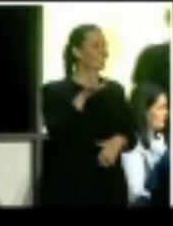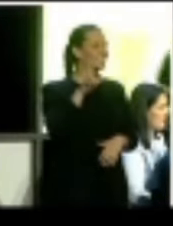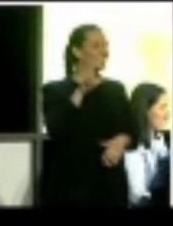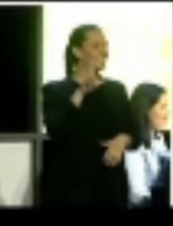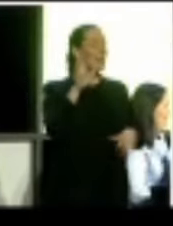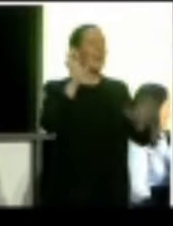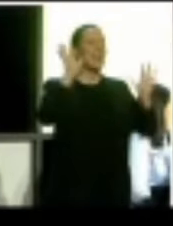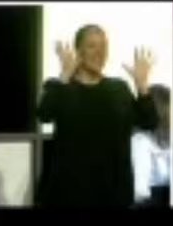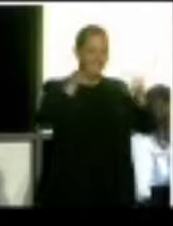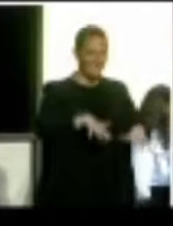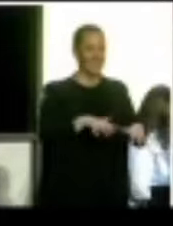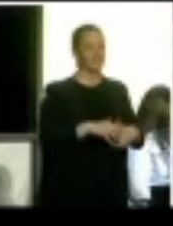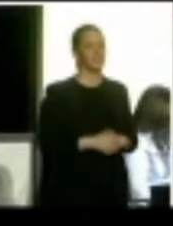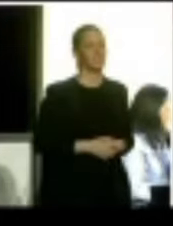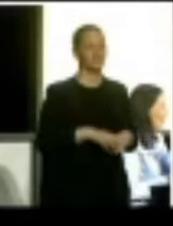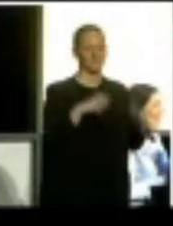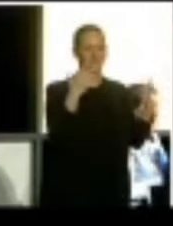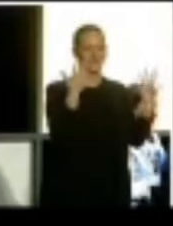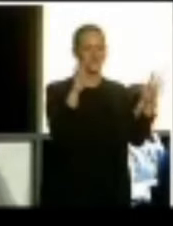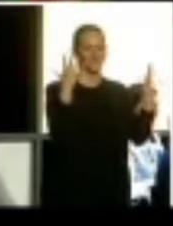Gorjón de Castilla y León.